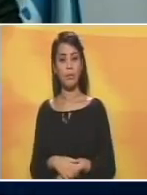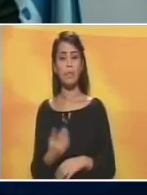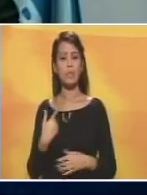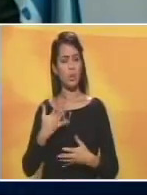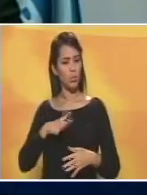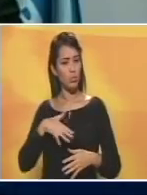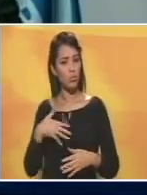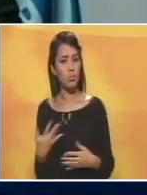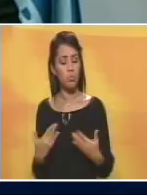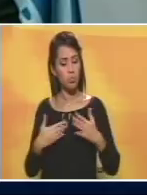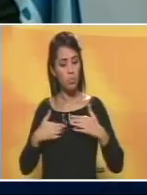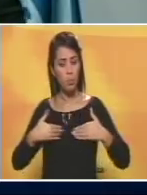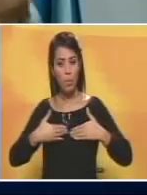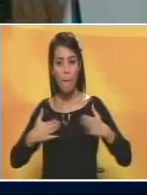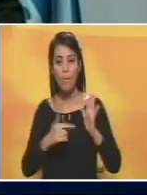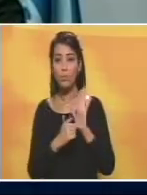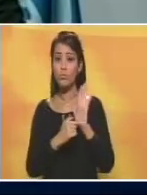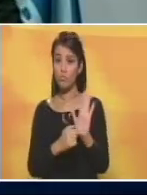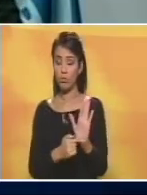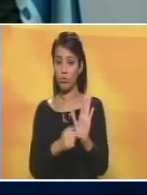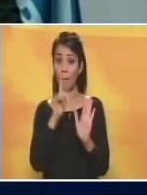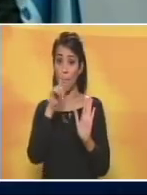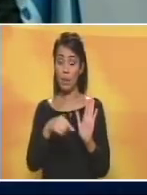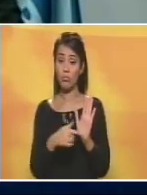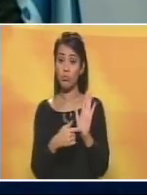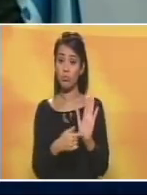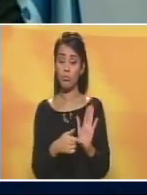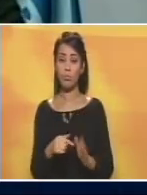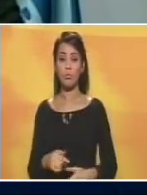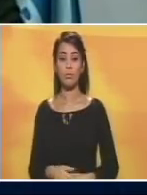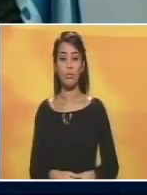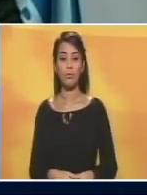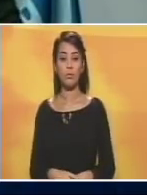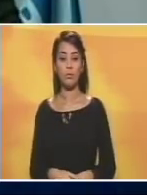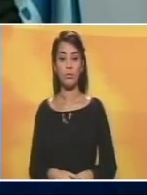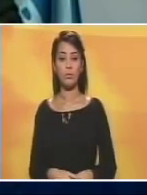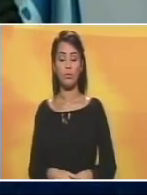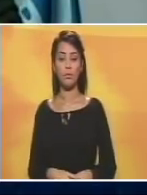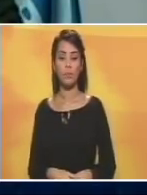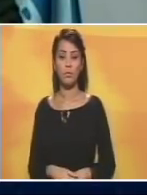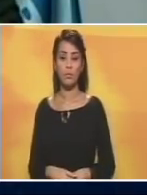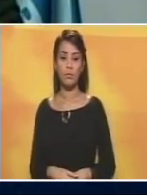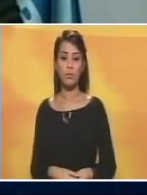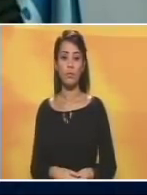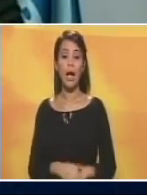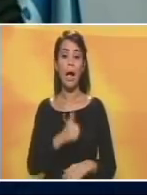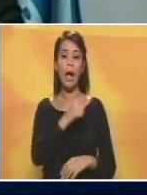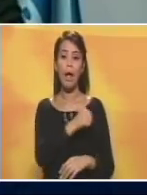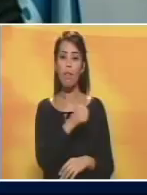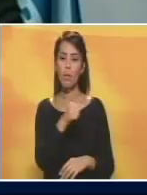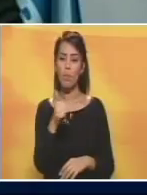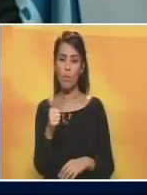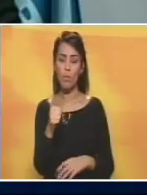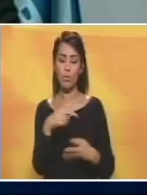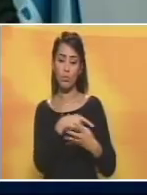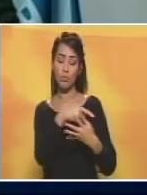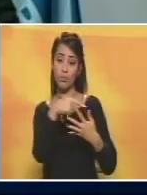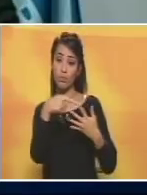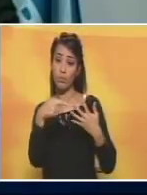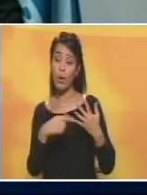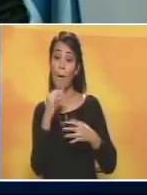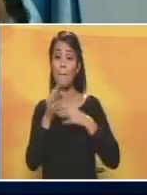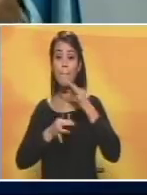dispuestos a demostrar y a mostrar, cuando así se nos requiera, cada uno de esos